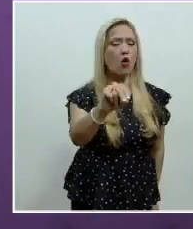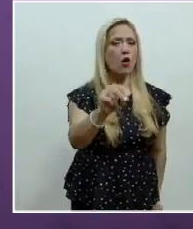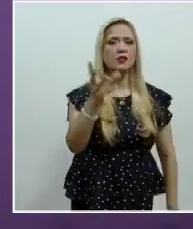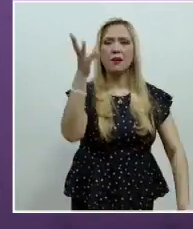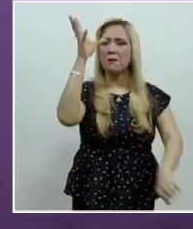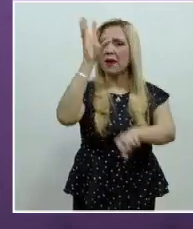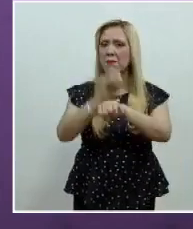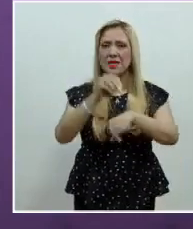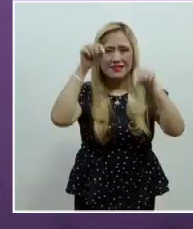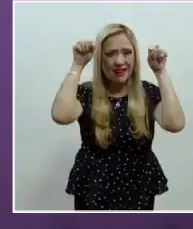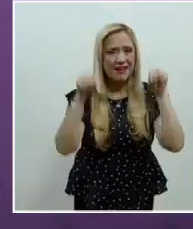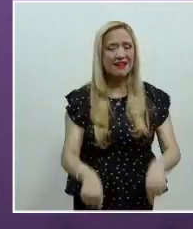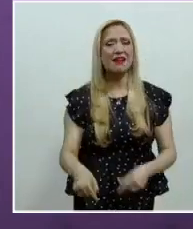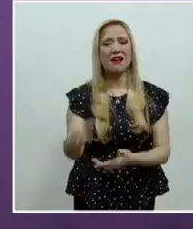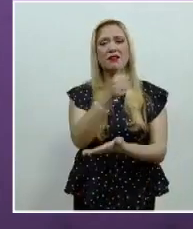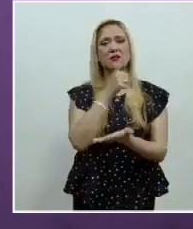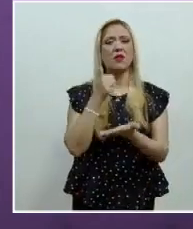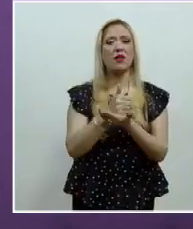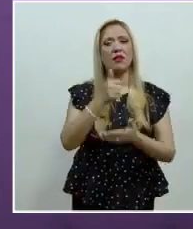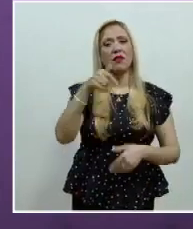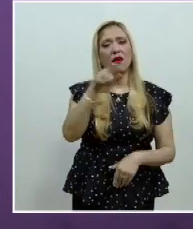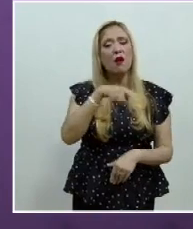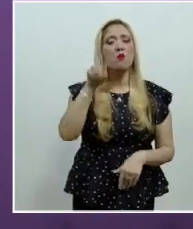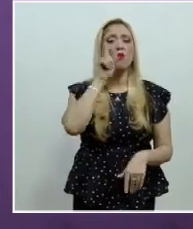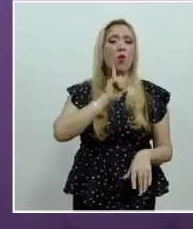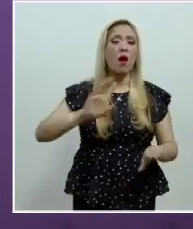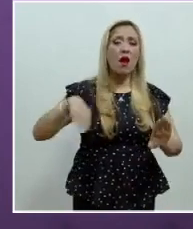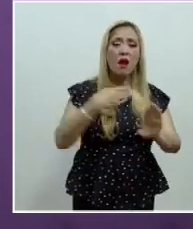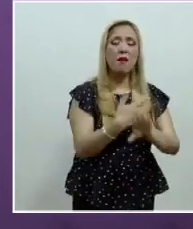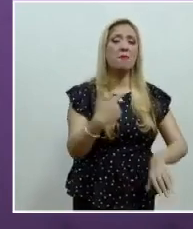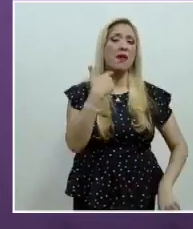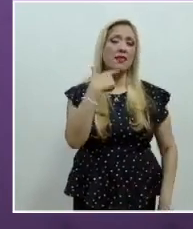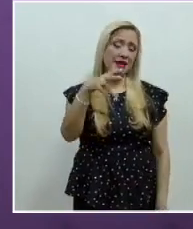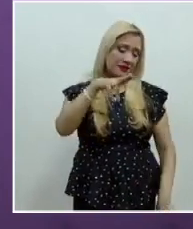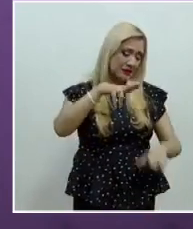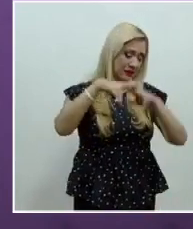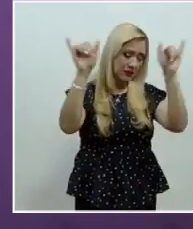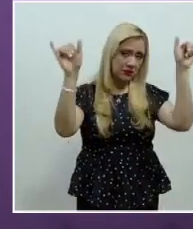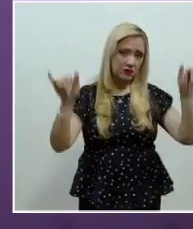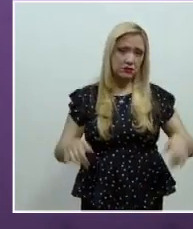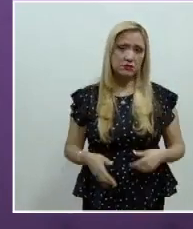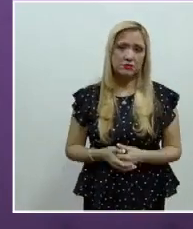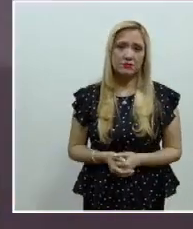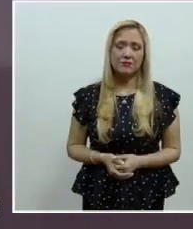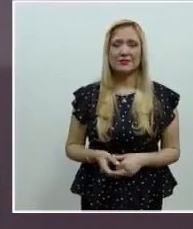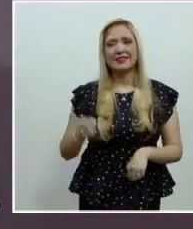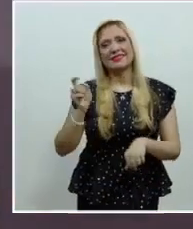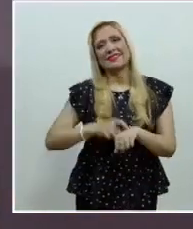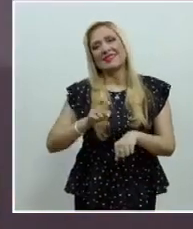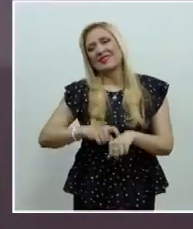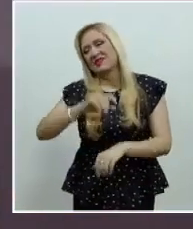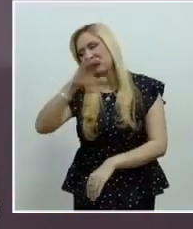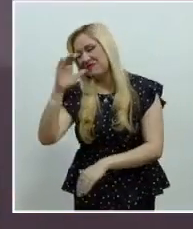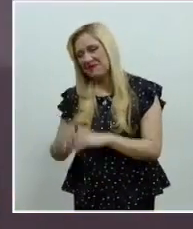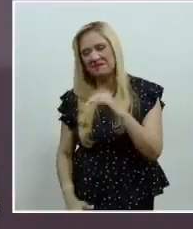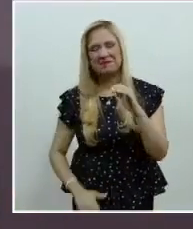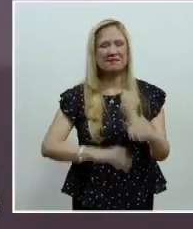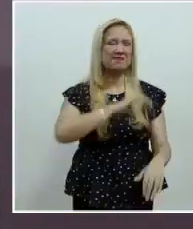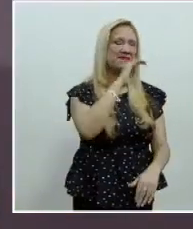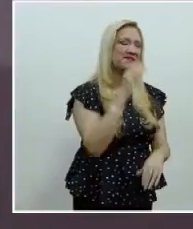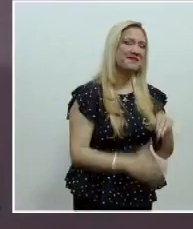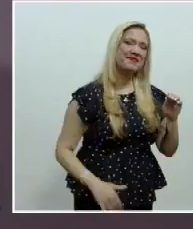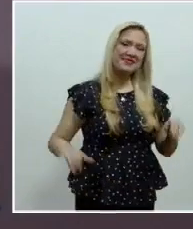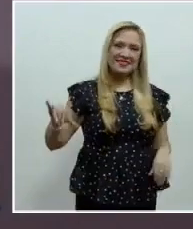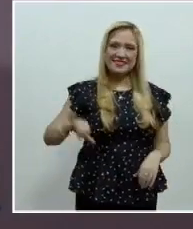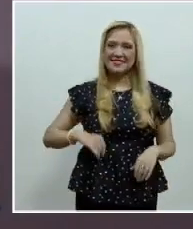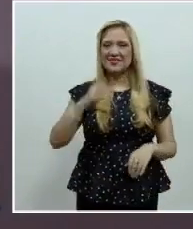permiso en esta ciudad para lastimar o matar a una mujer. Se nos terminó el tiempo, qué lástima, porque está muy